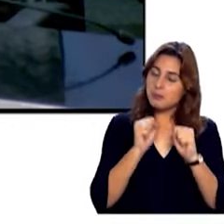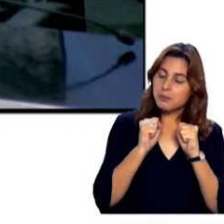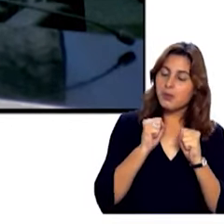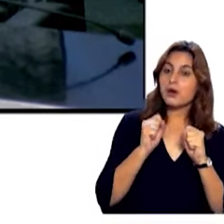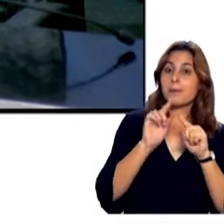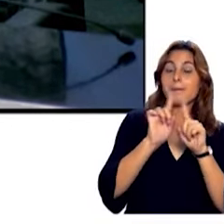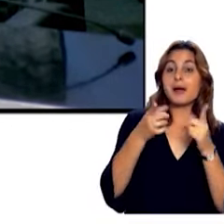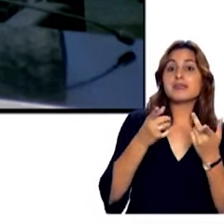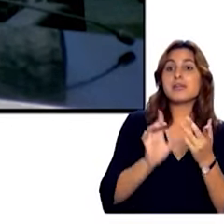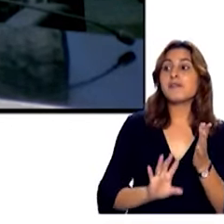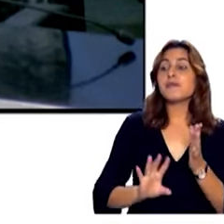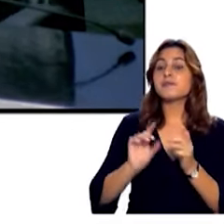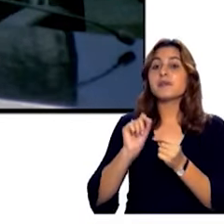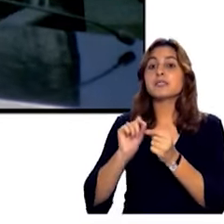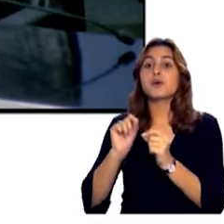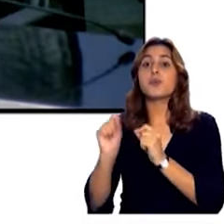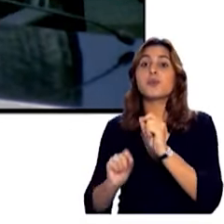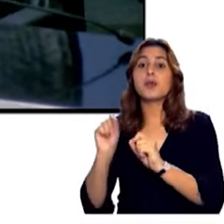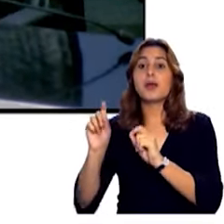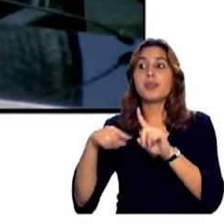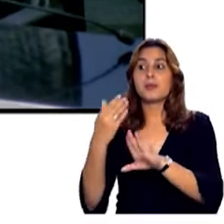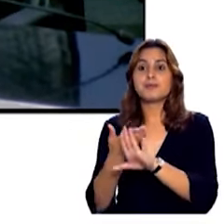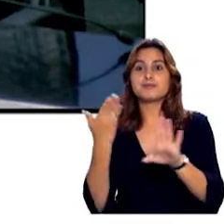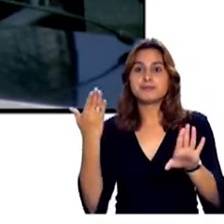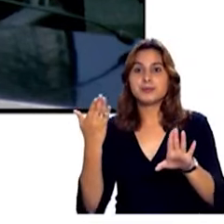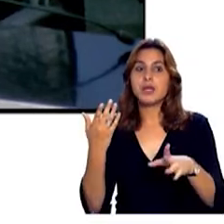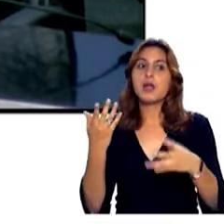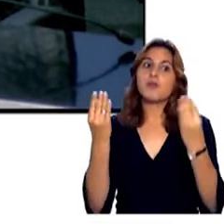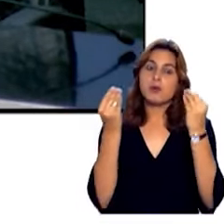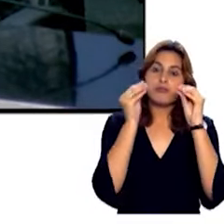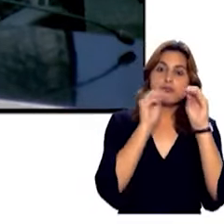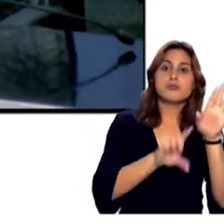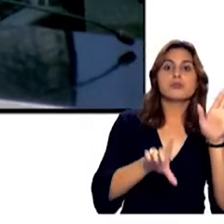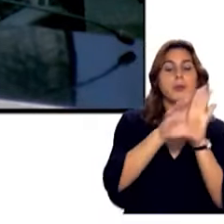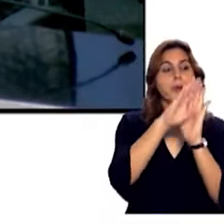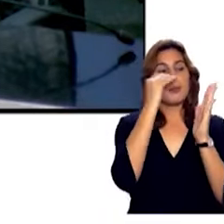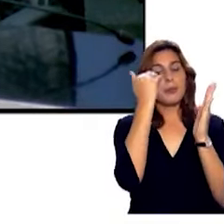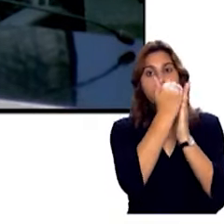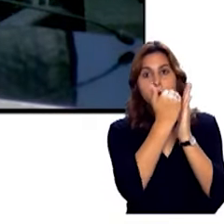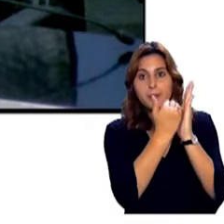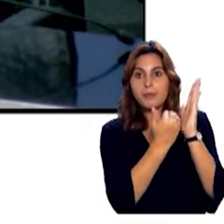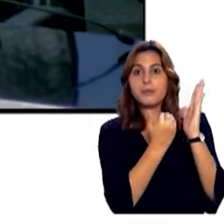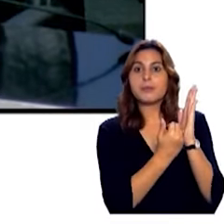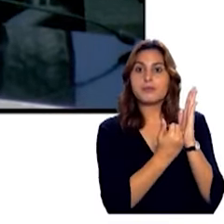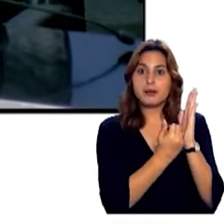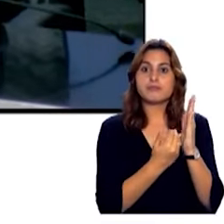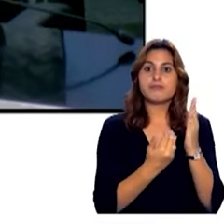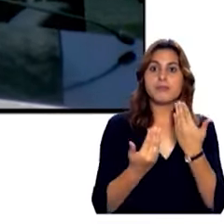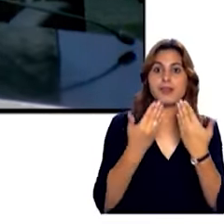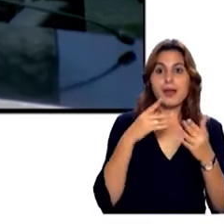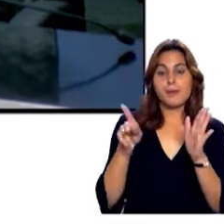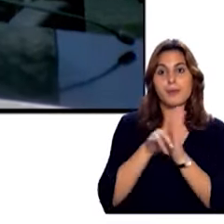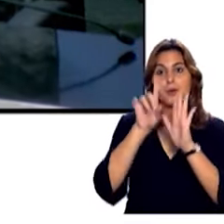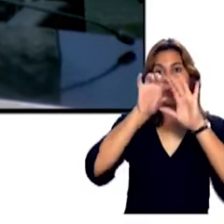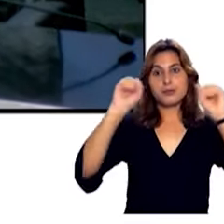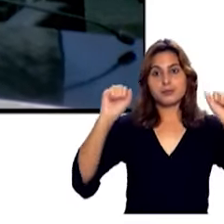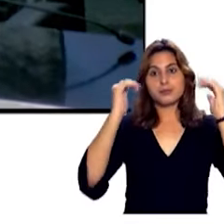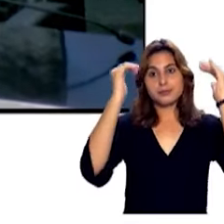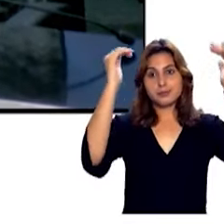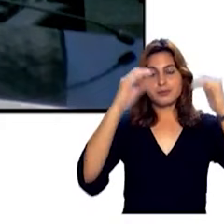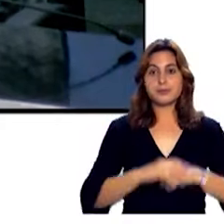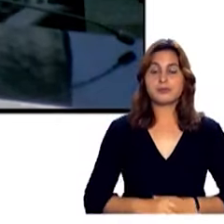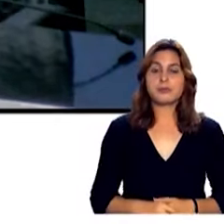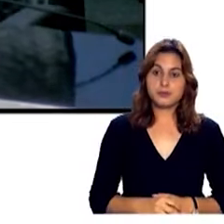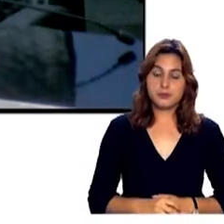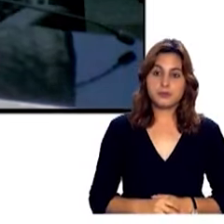es establecer que ha denominado alguna jurisprudencia el Diogo de tribunales es yo afirmo que esta es la interpretación